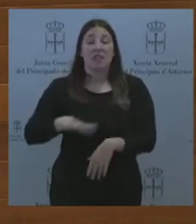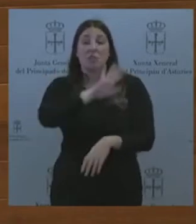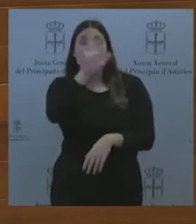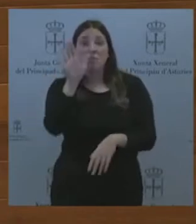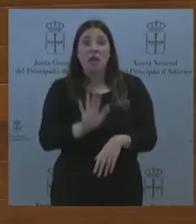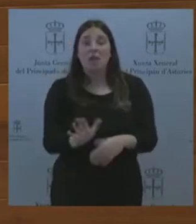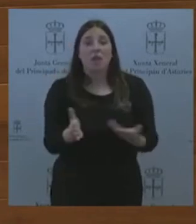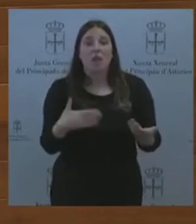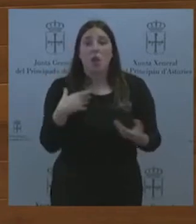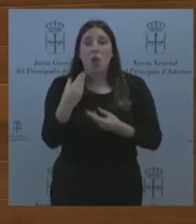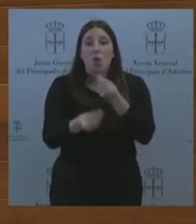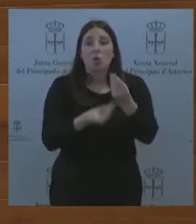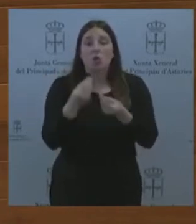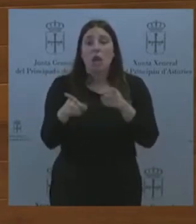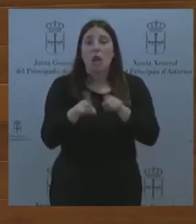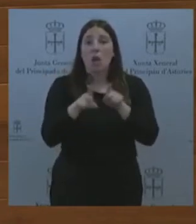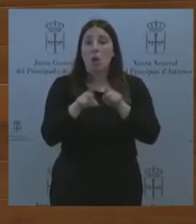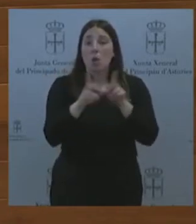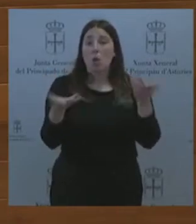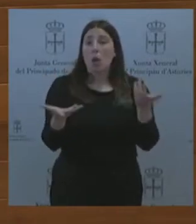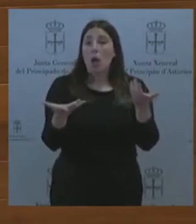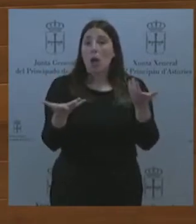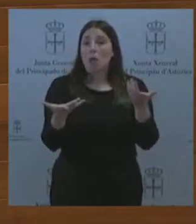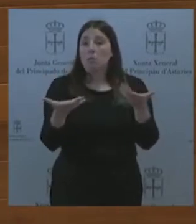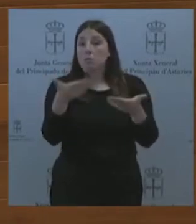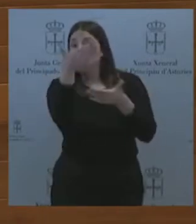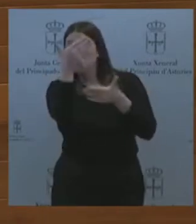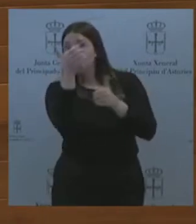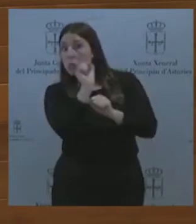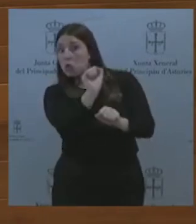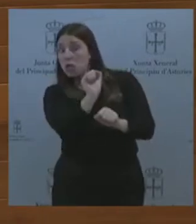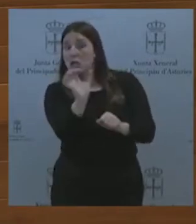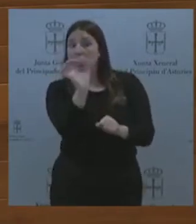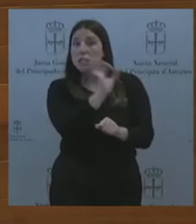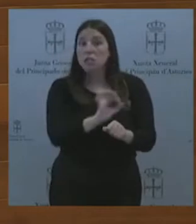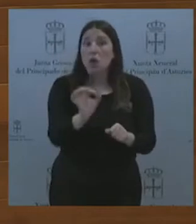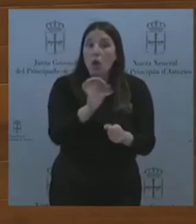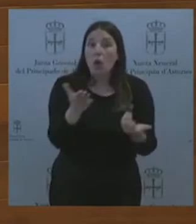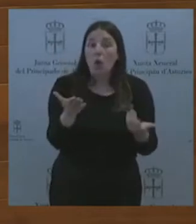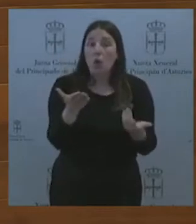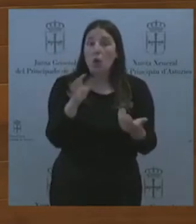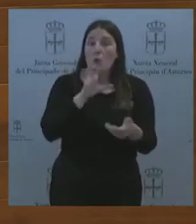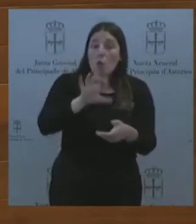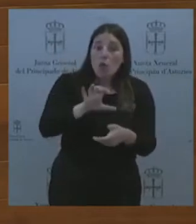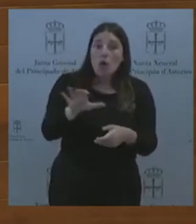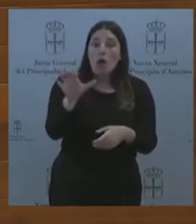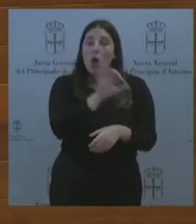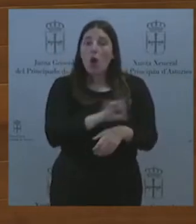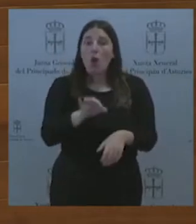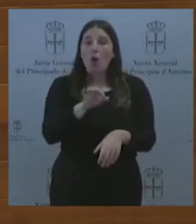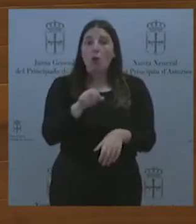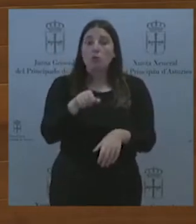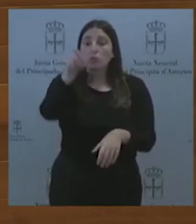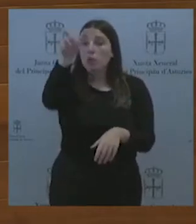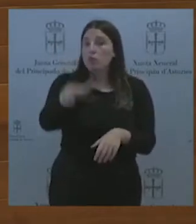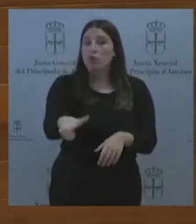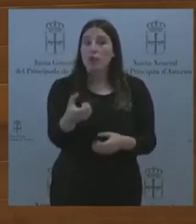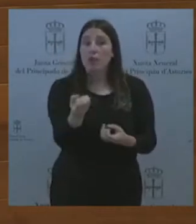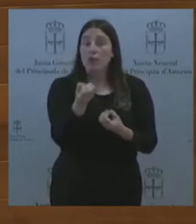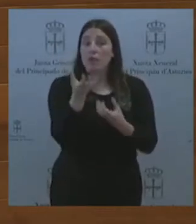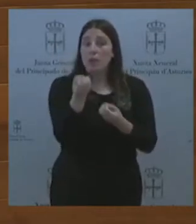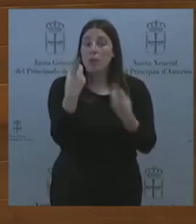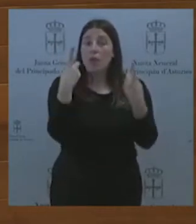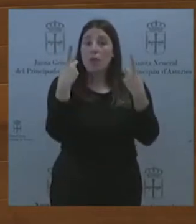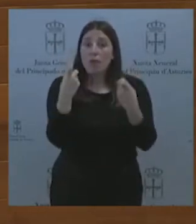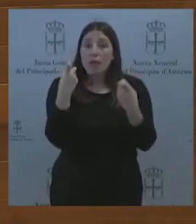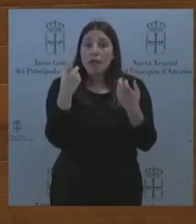tomando el pelo. O usted está de todo informado sobre lo que nos toca y se dedica, por supuesto, a escurrir el bulto.